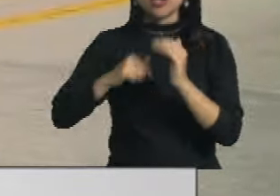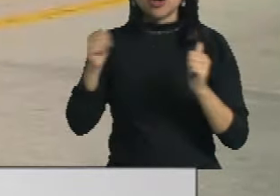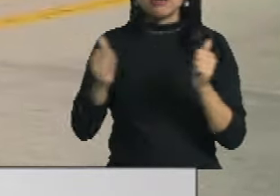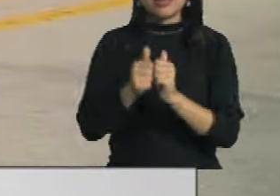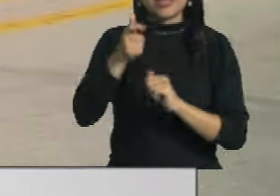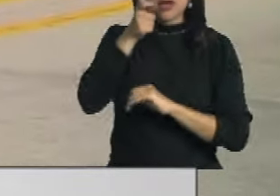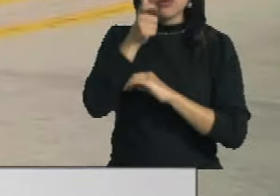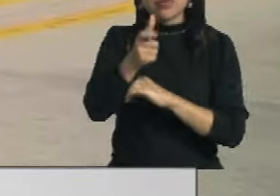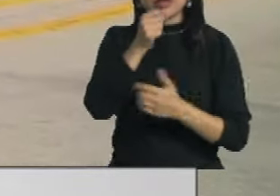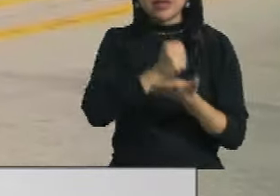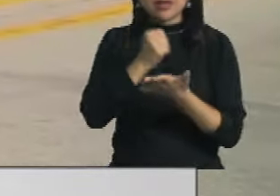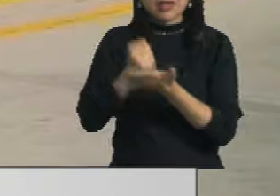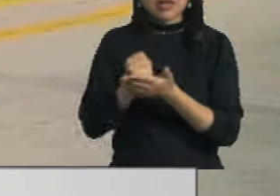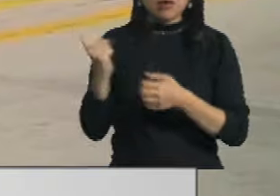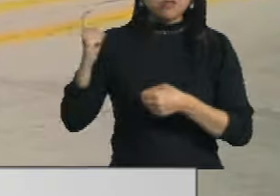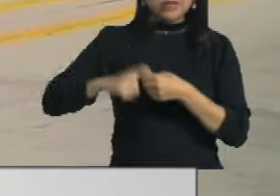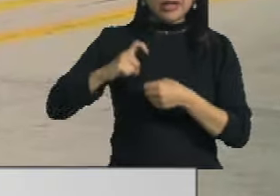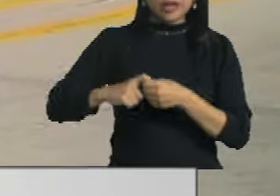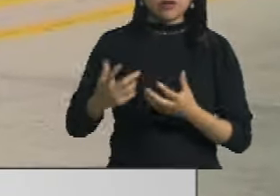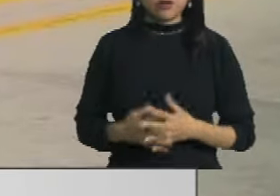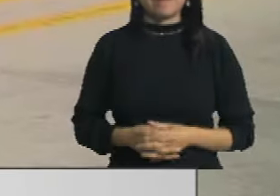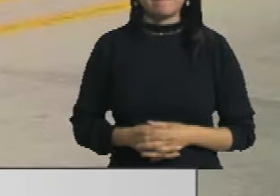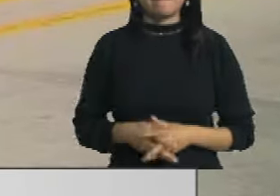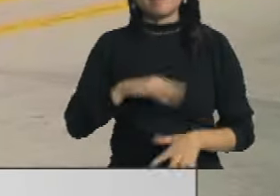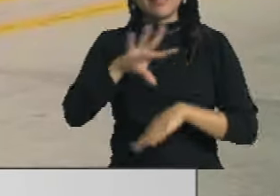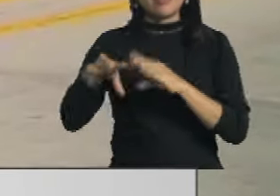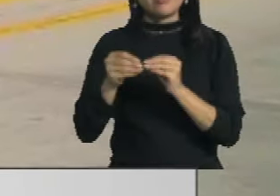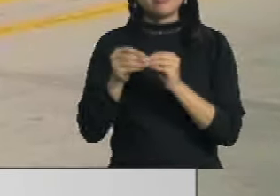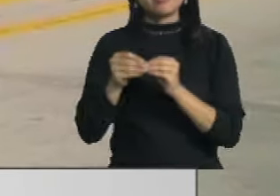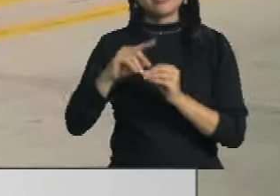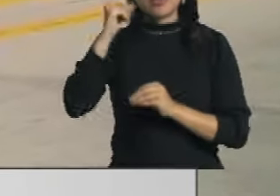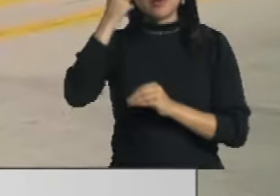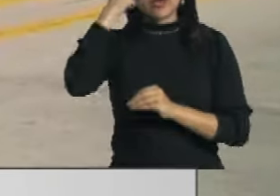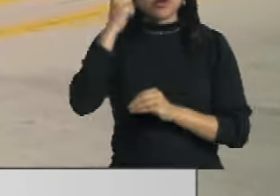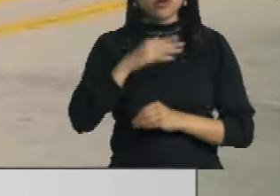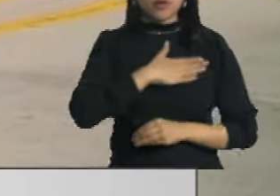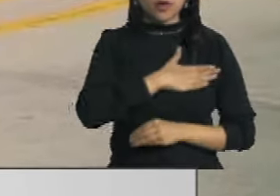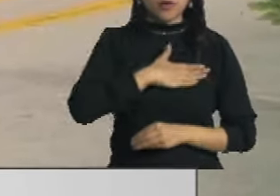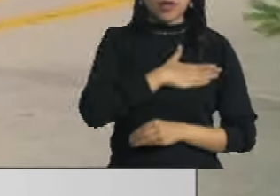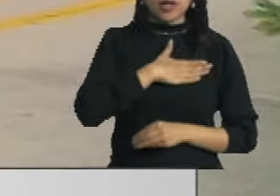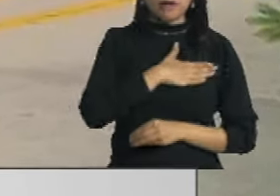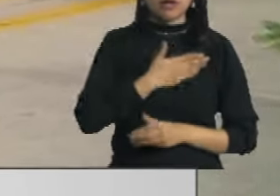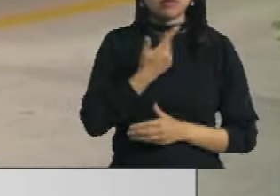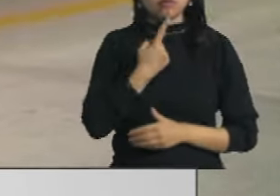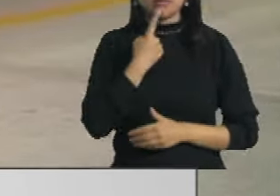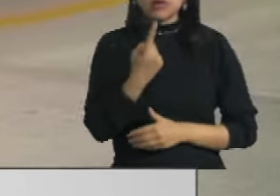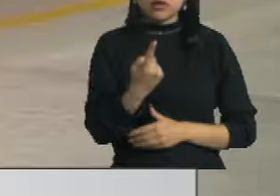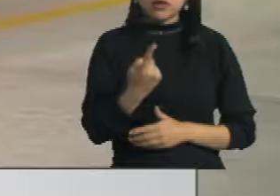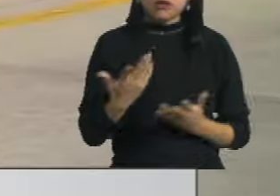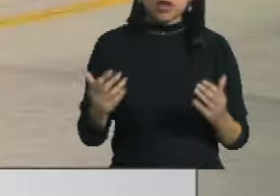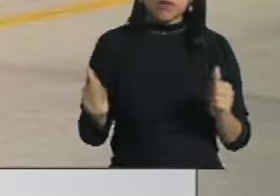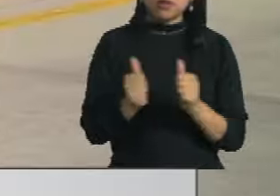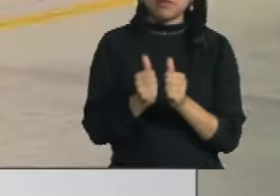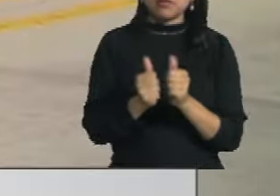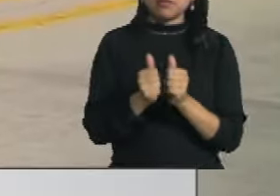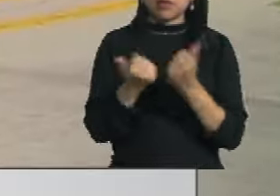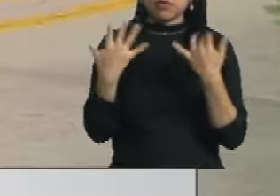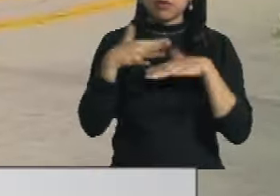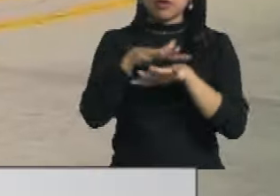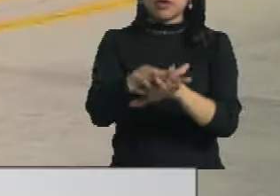de Notariado y Registro. Ha señalado además la Gobernación de Bolívar que estas familias también van a recibir un acompañamiento integral